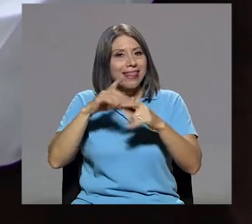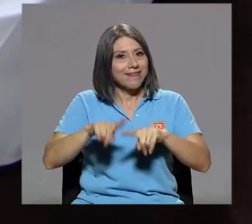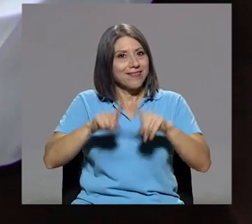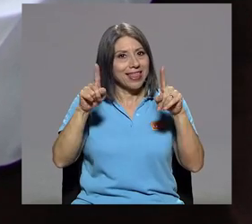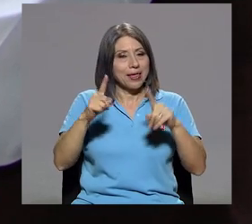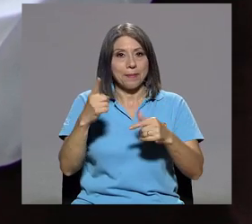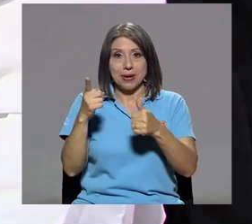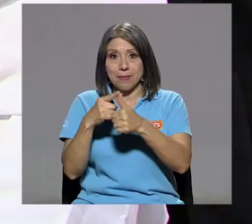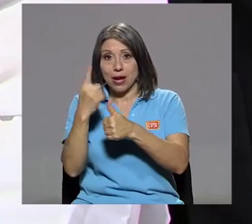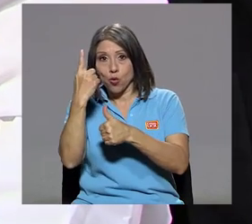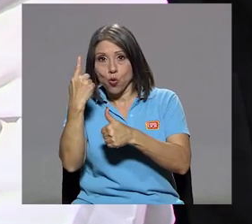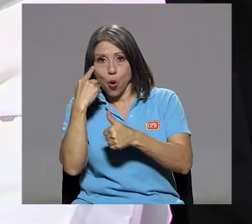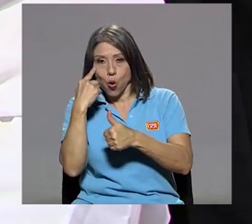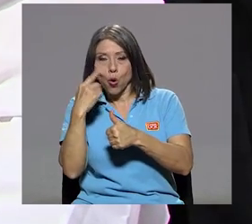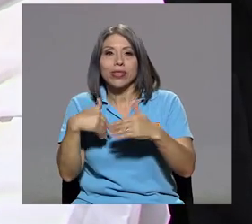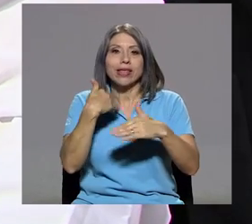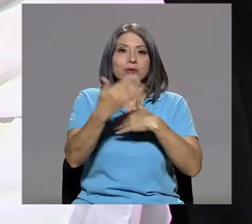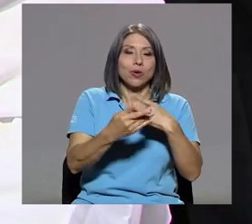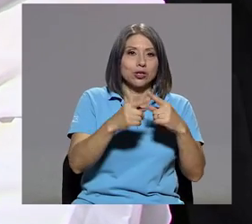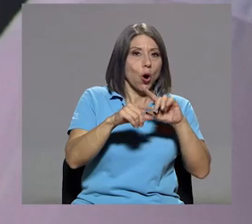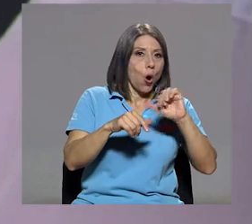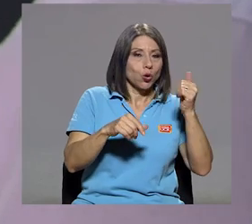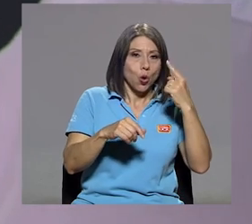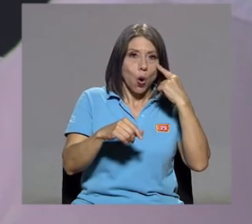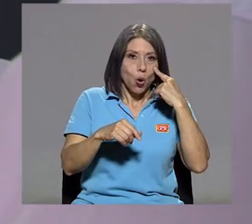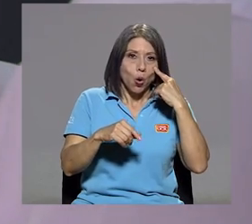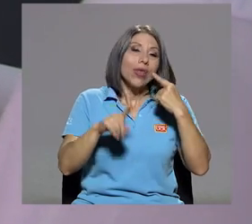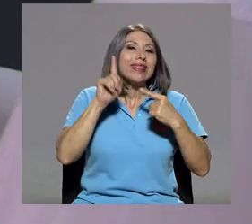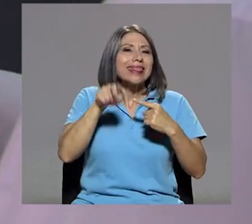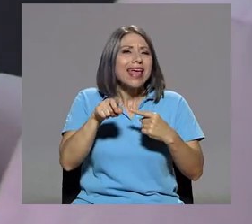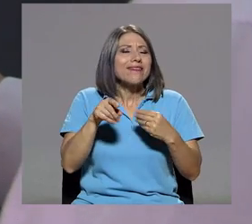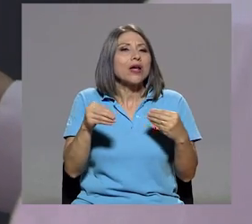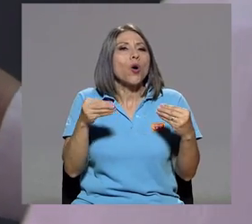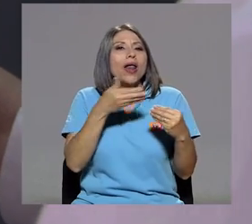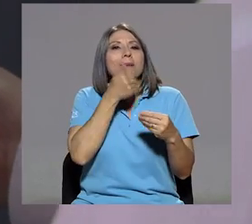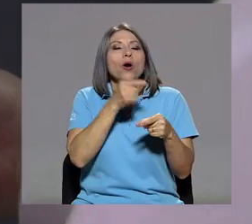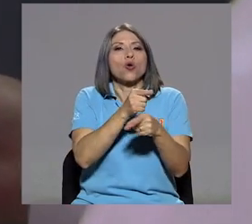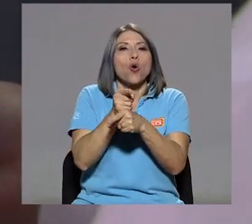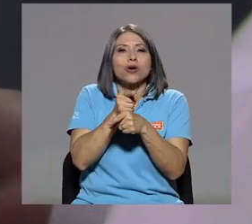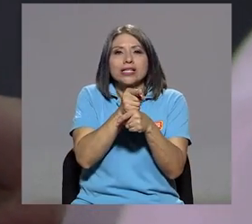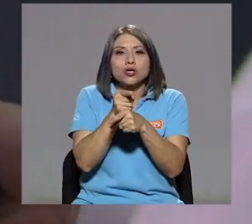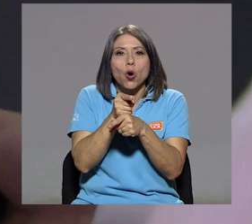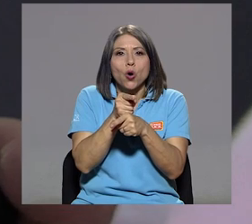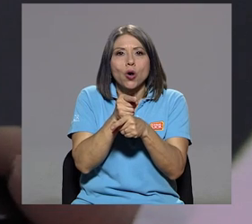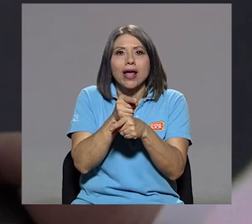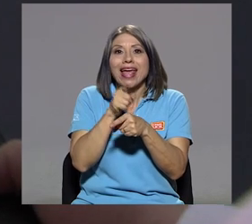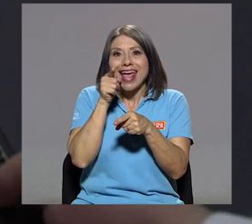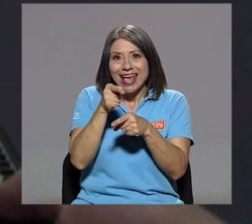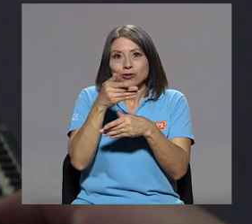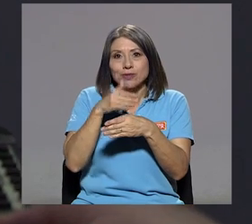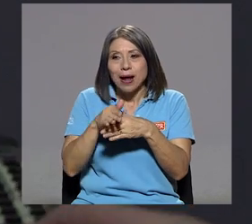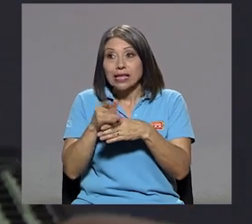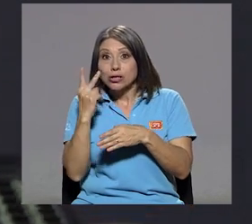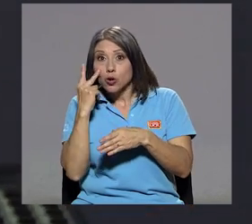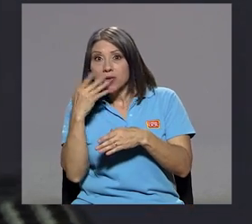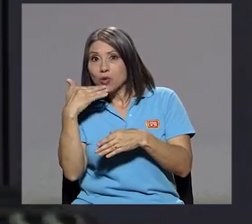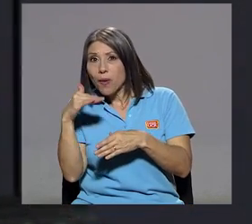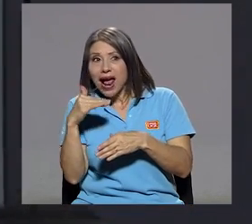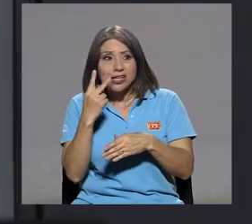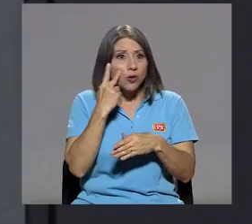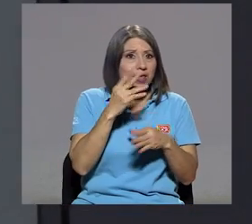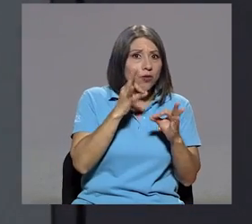otro. Ajá. Y tiene que ser con la mejor corrección posible. Eso es parte del examen. Bueno, ¿estoy viendo mal o estoy viendo bien? ¿Veo perfecto?